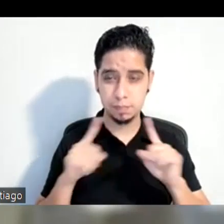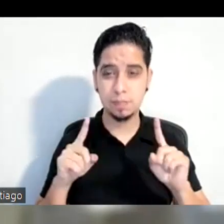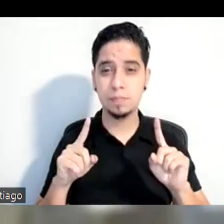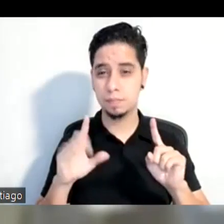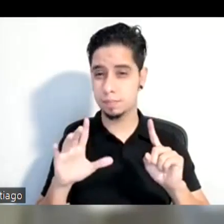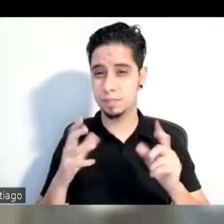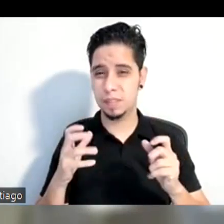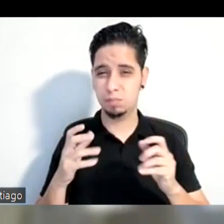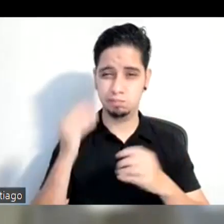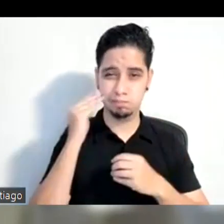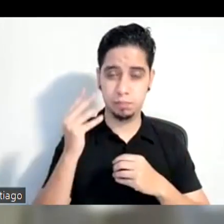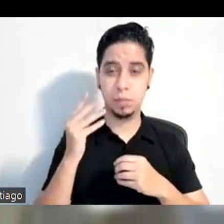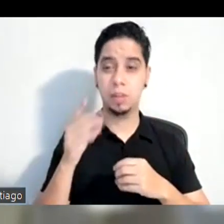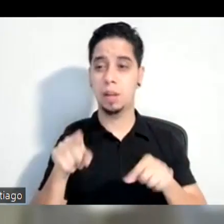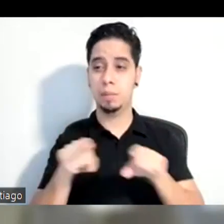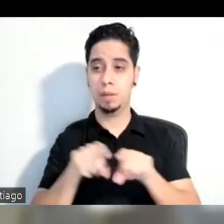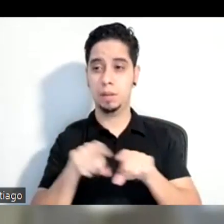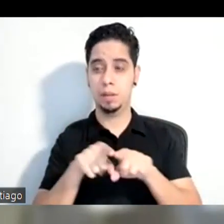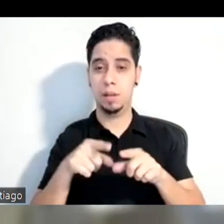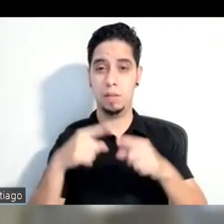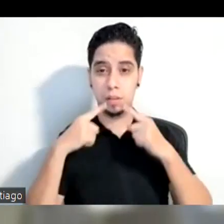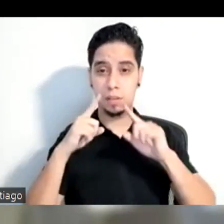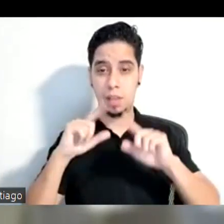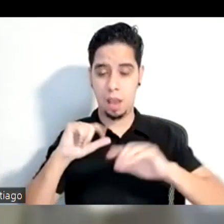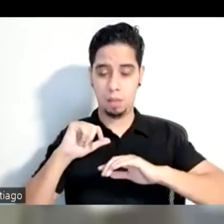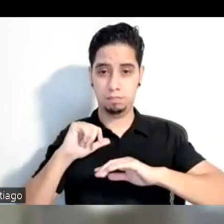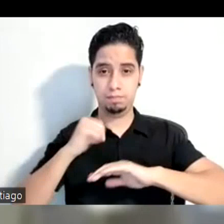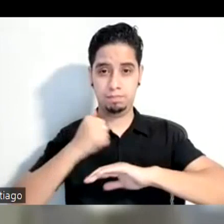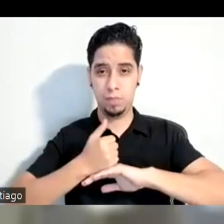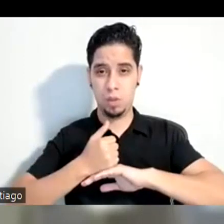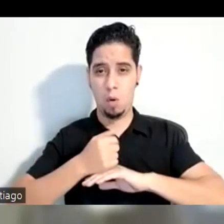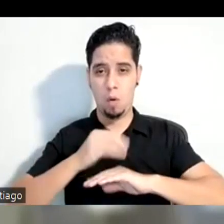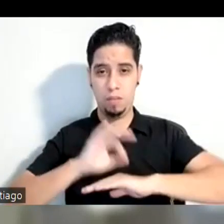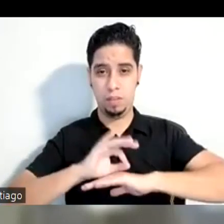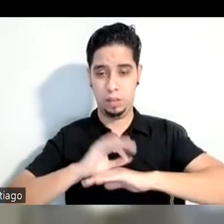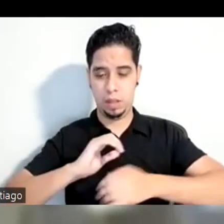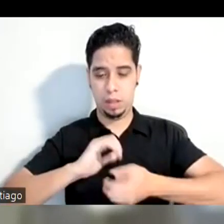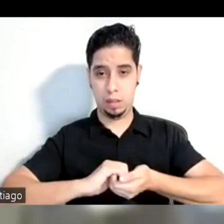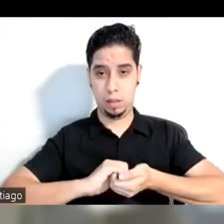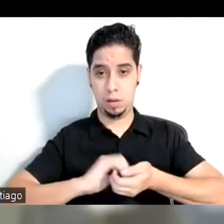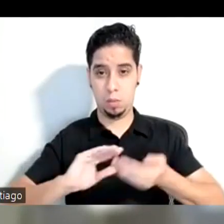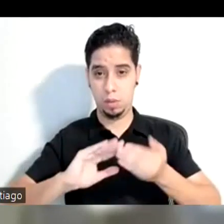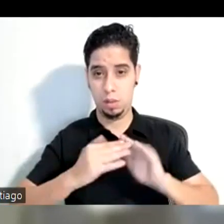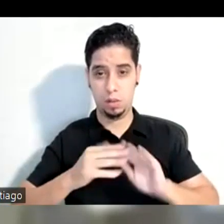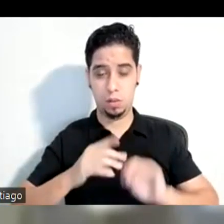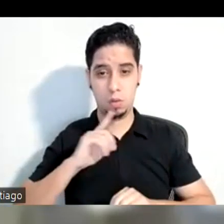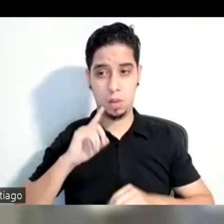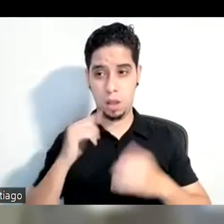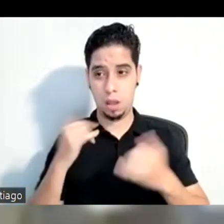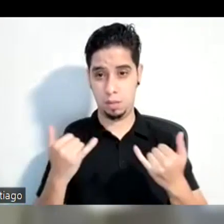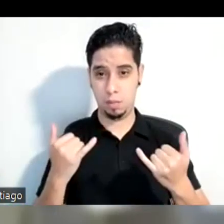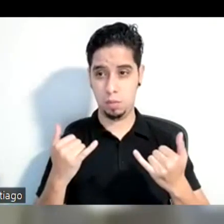De los logros. Tenemos que por fin se aprobó la oficina enlace de la comunidad sorda. En este momento ellos están, como dicen,